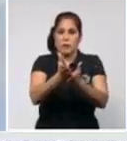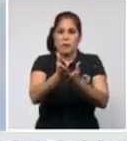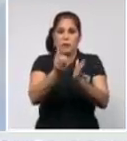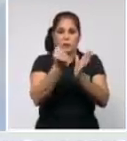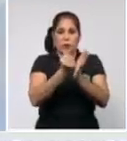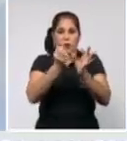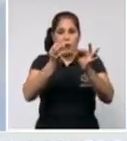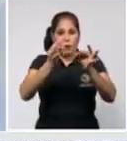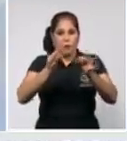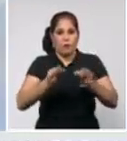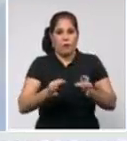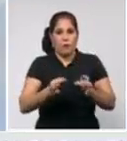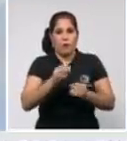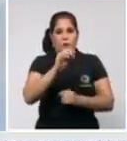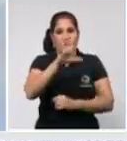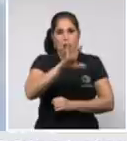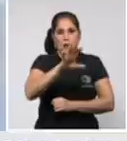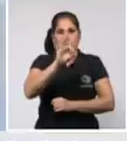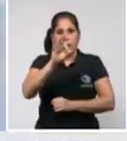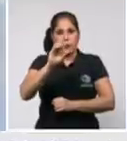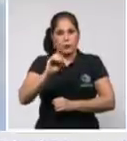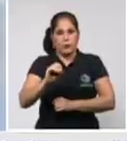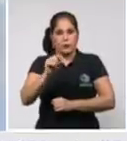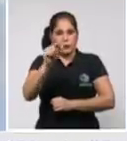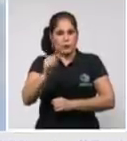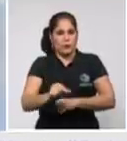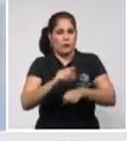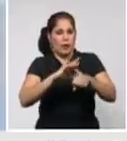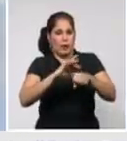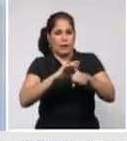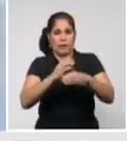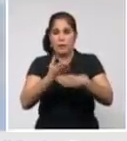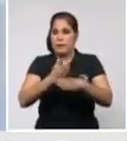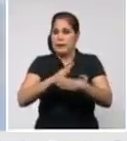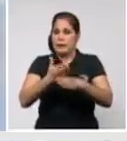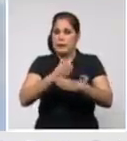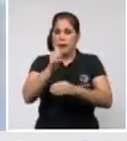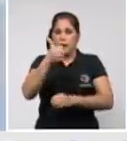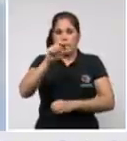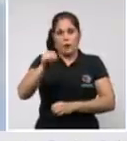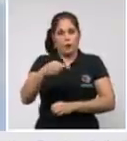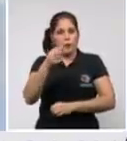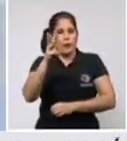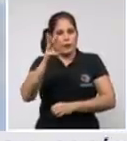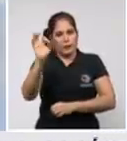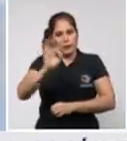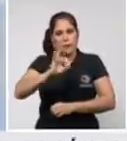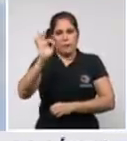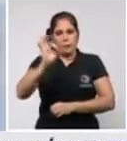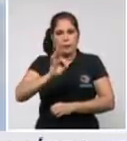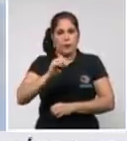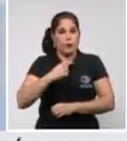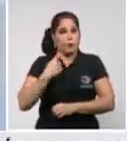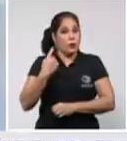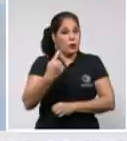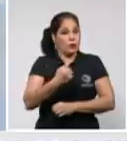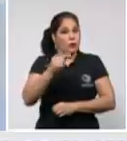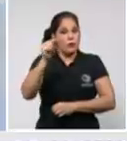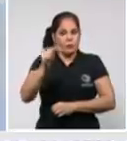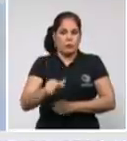confirmados 580, que representa el 10,3% de todos los